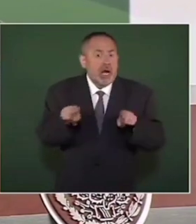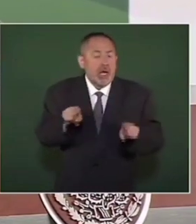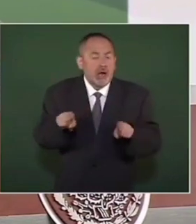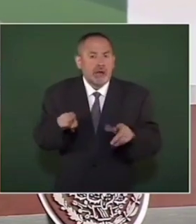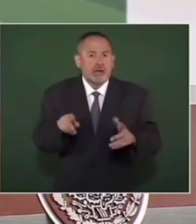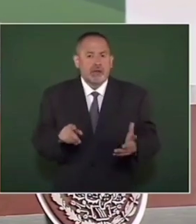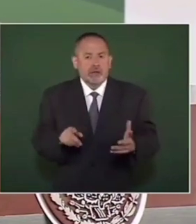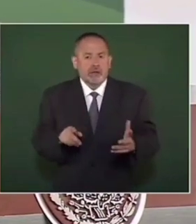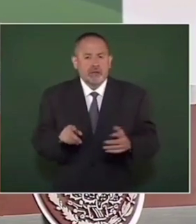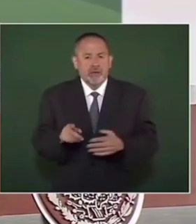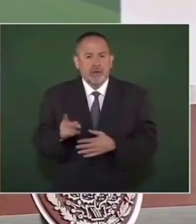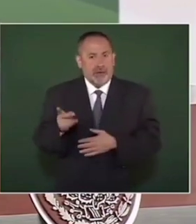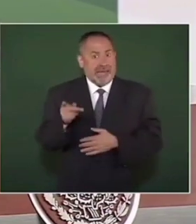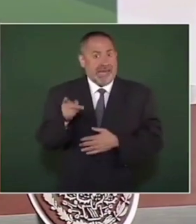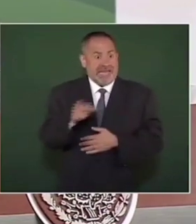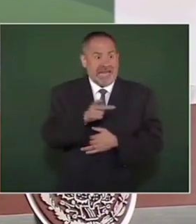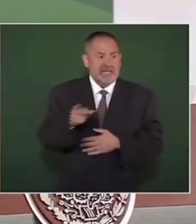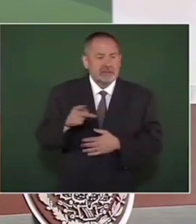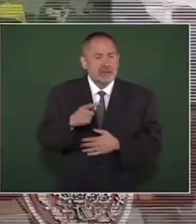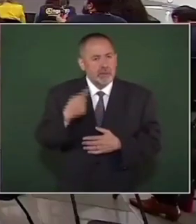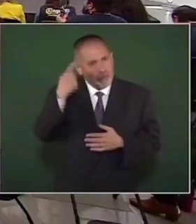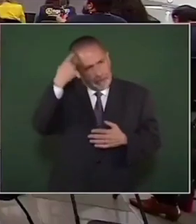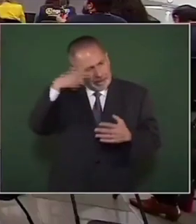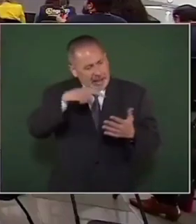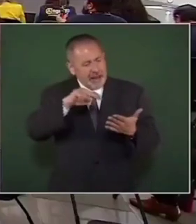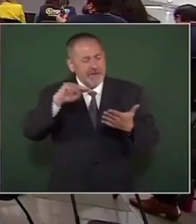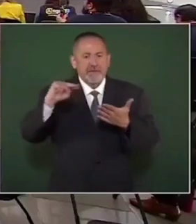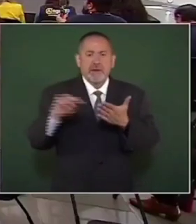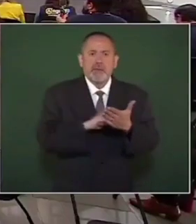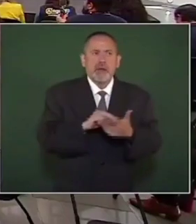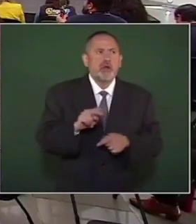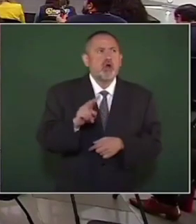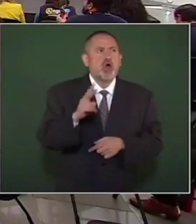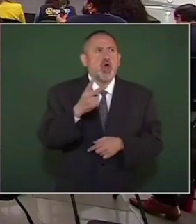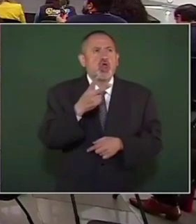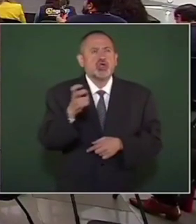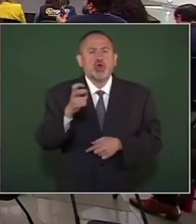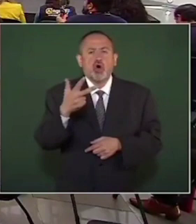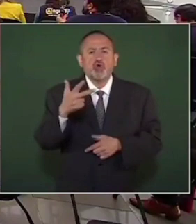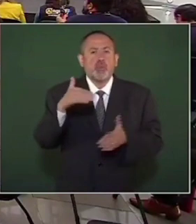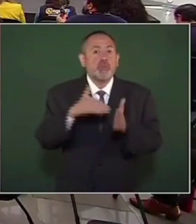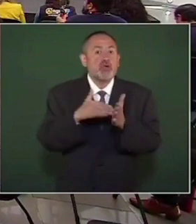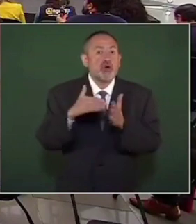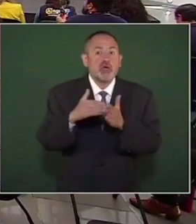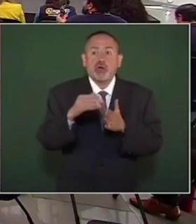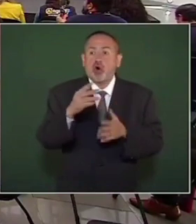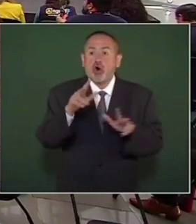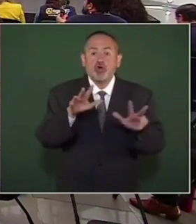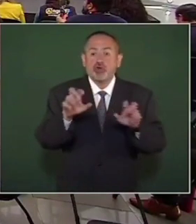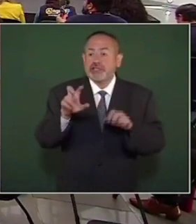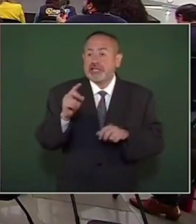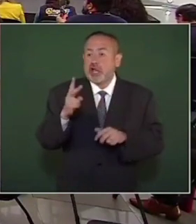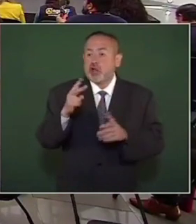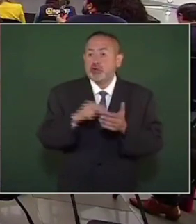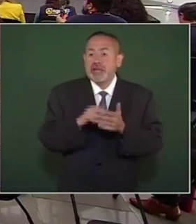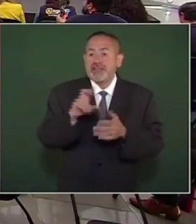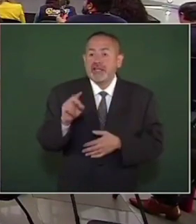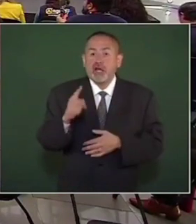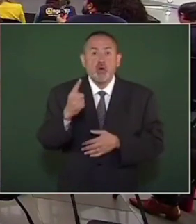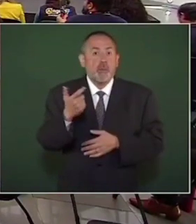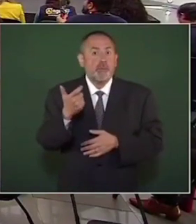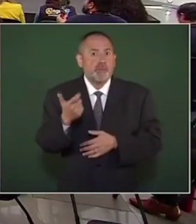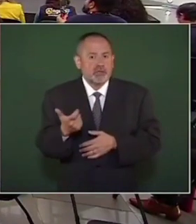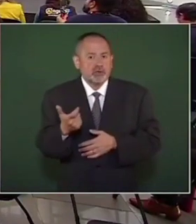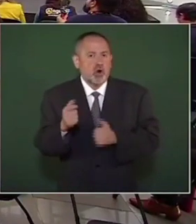Con ella se firmó un contrato de 208 millones 832 mil 31 pesos